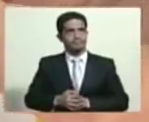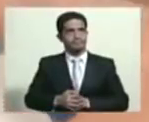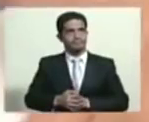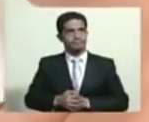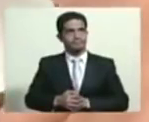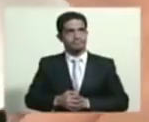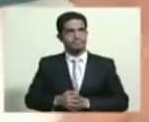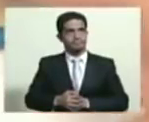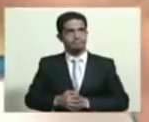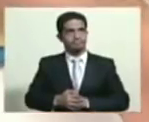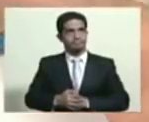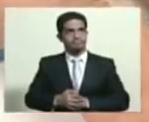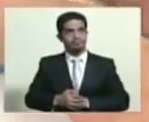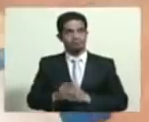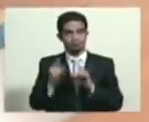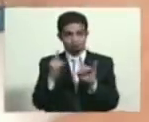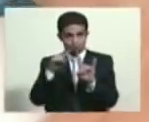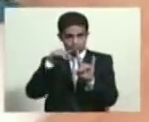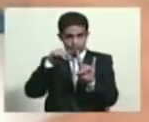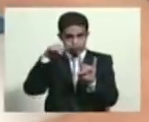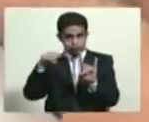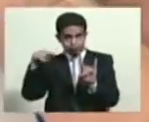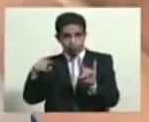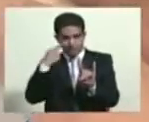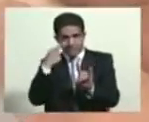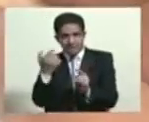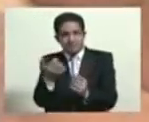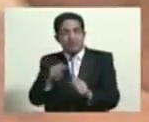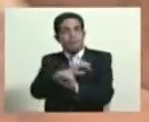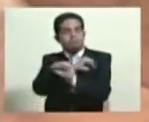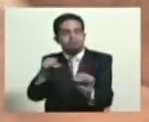Vente. Generaron un incendio aquí,